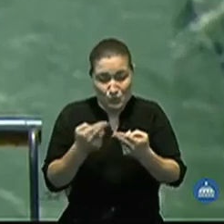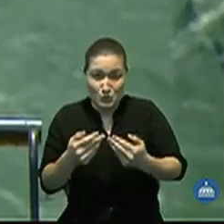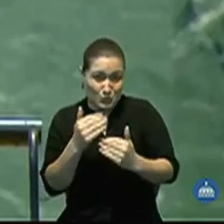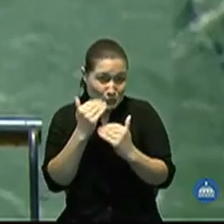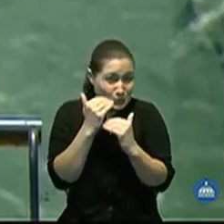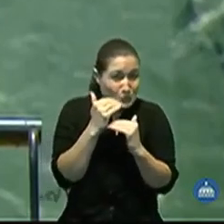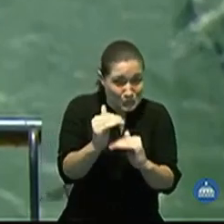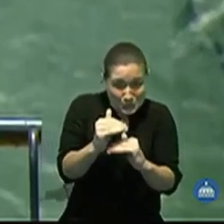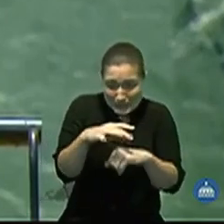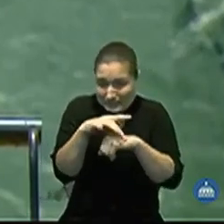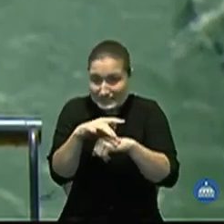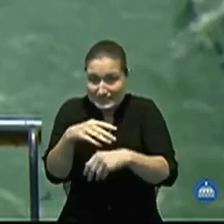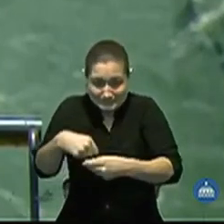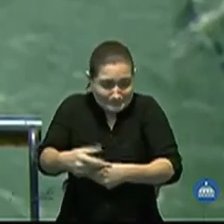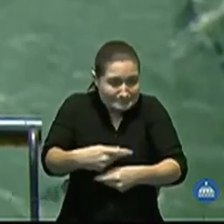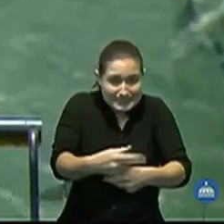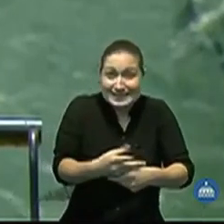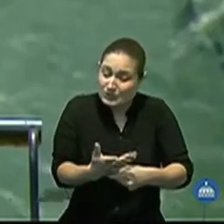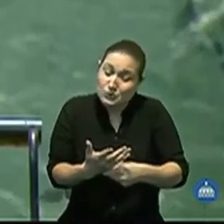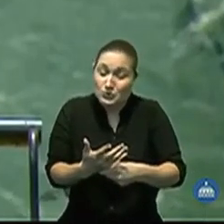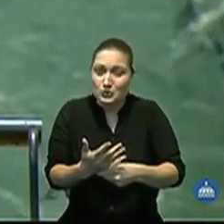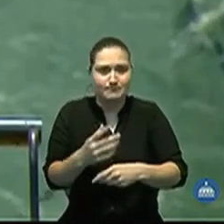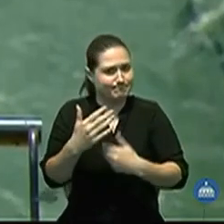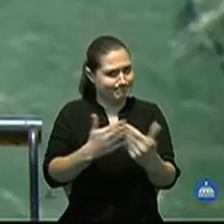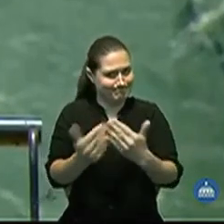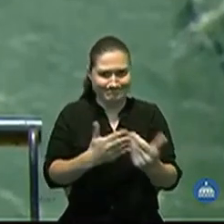tierra cultivable, hemos pasado de un